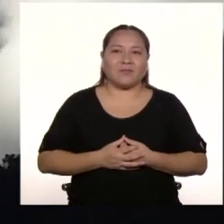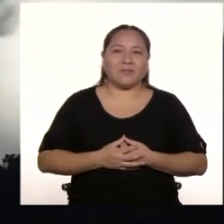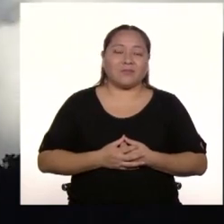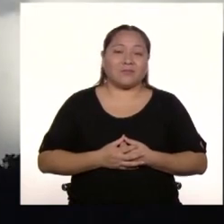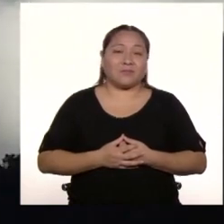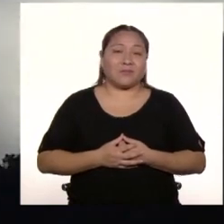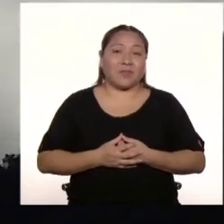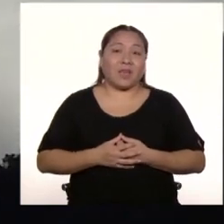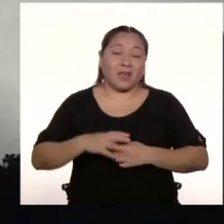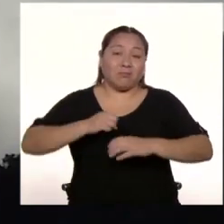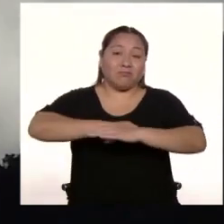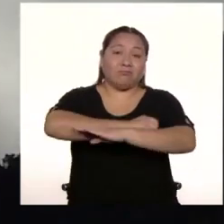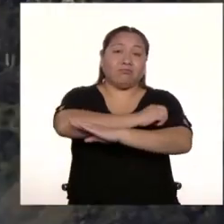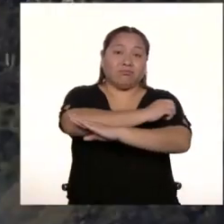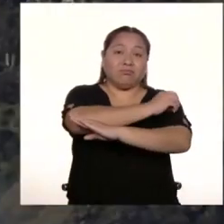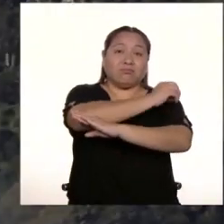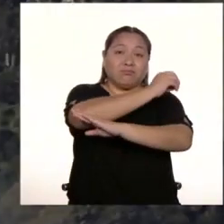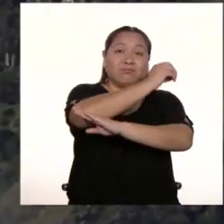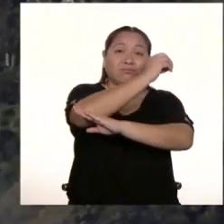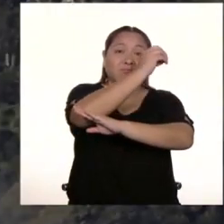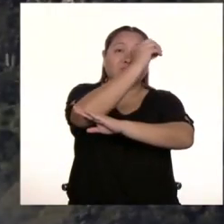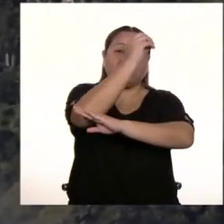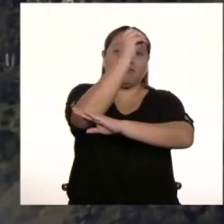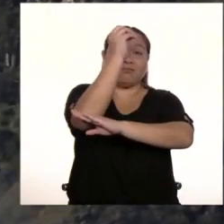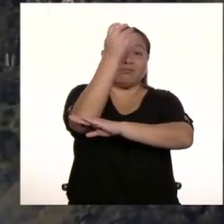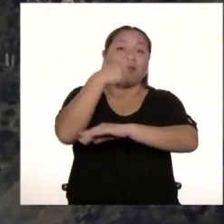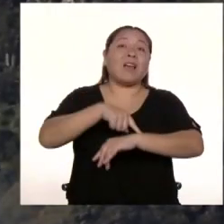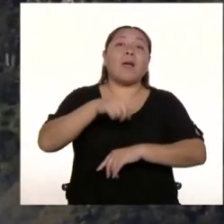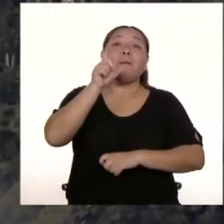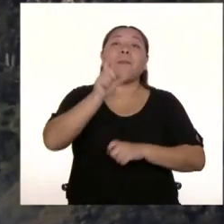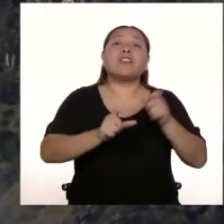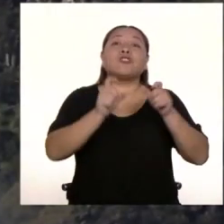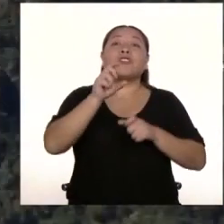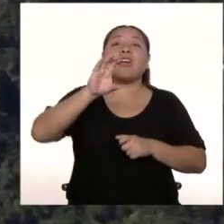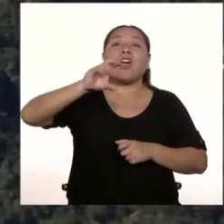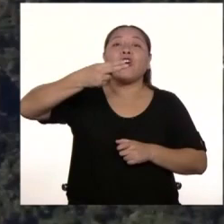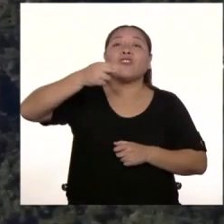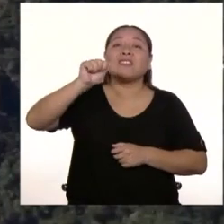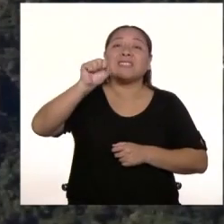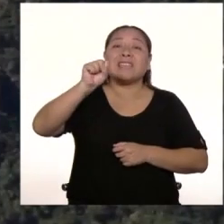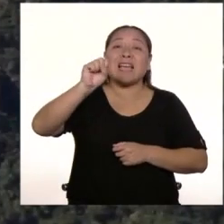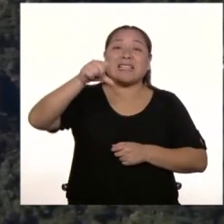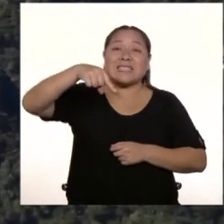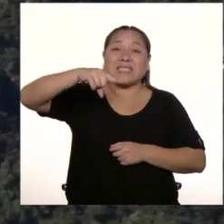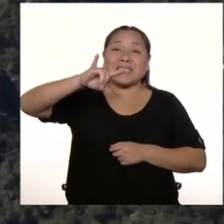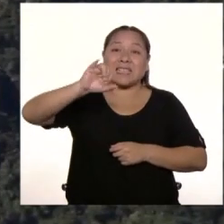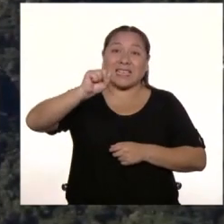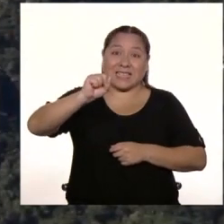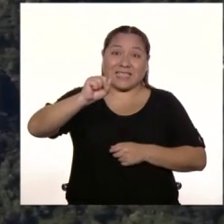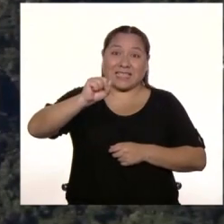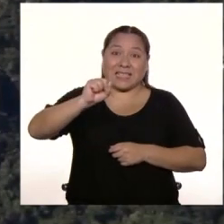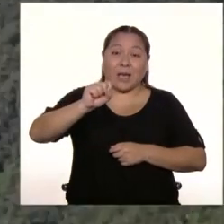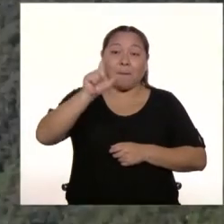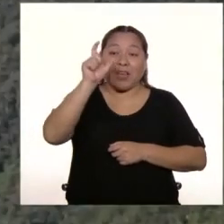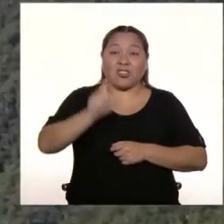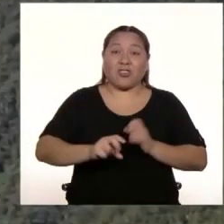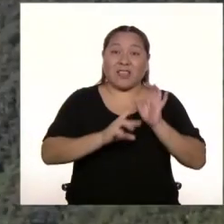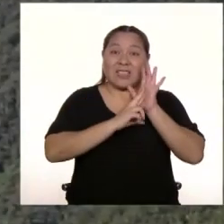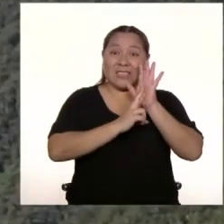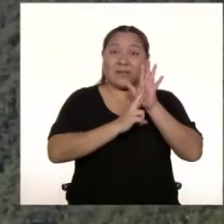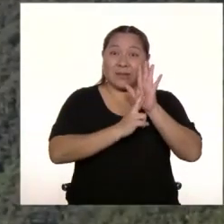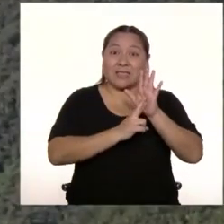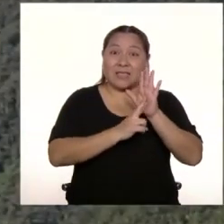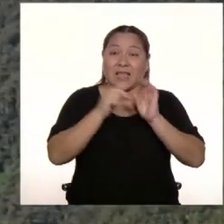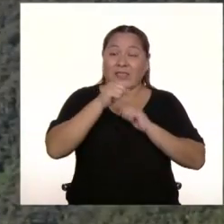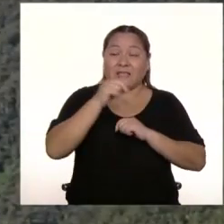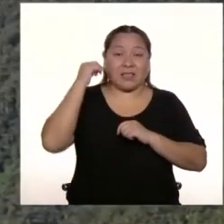A medida que el día avanzaba, partían los chasquis llevando las órdenes del Inca o de las autoridades, mientras cargadores traían alimentos